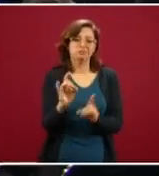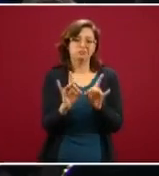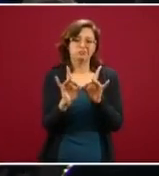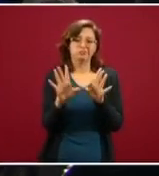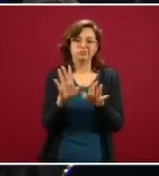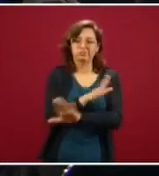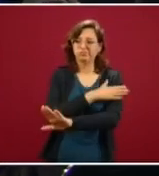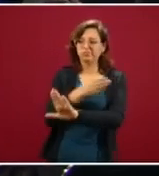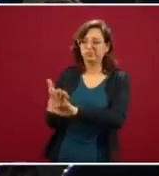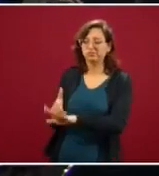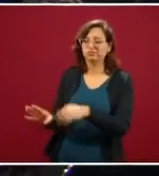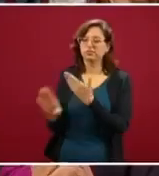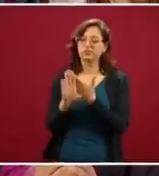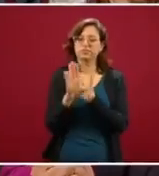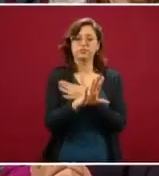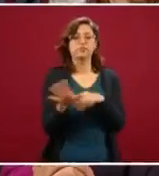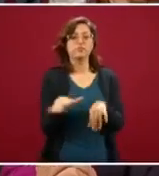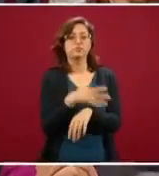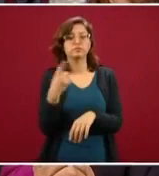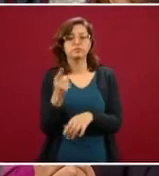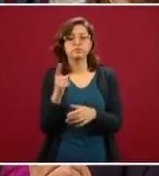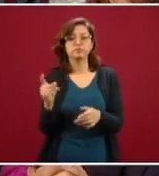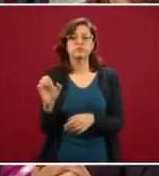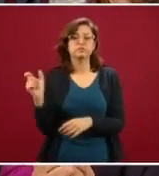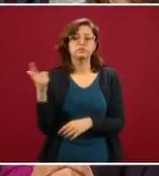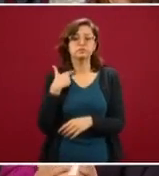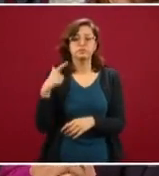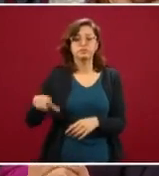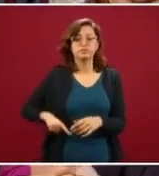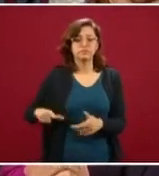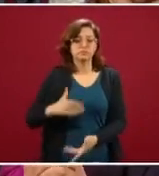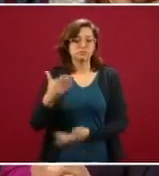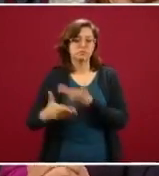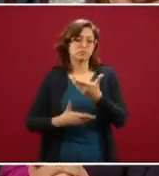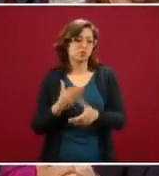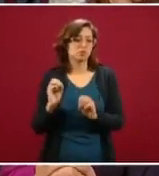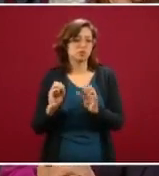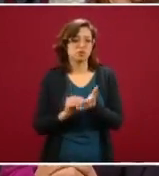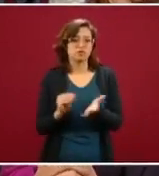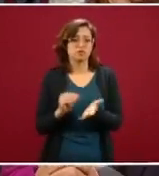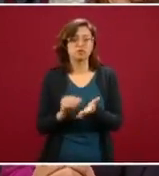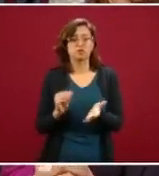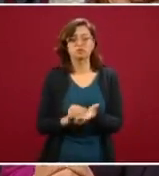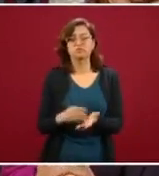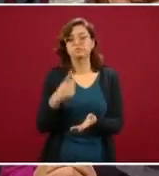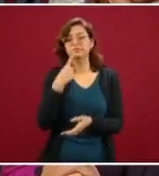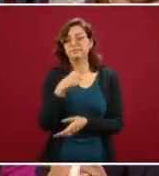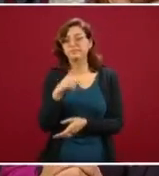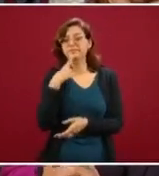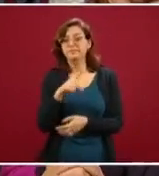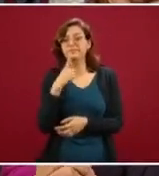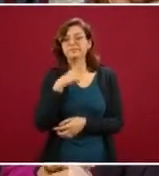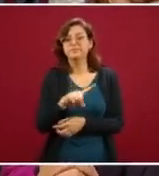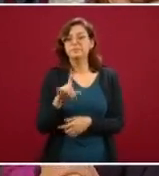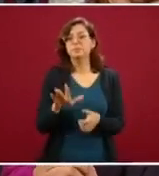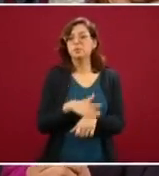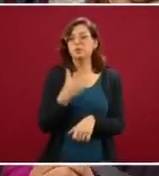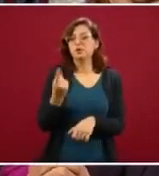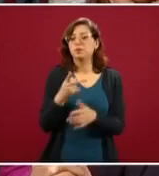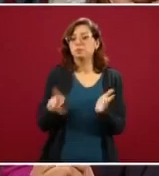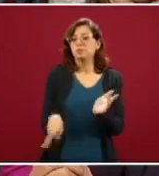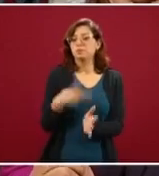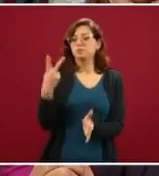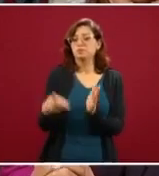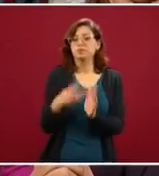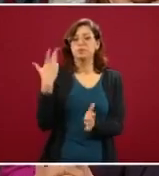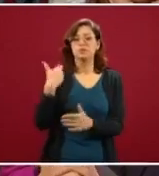porque se ha estado denunciando a este exfuncionario o funcionario por la serie de situaciones que sucedió cuando